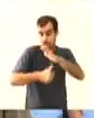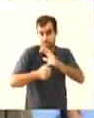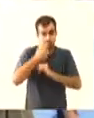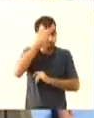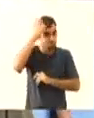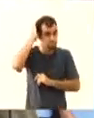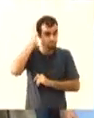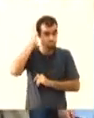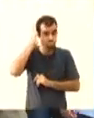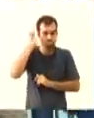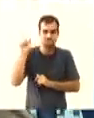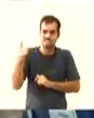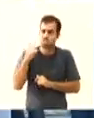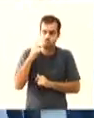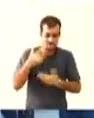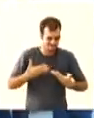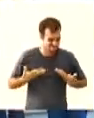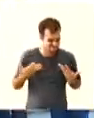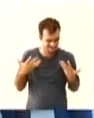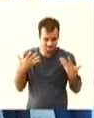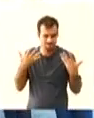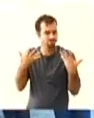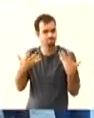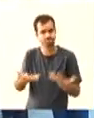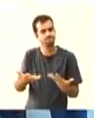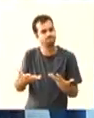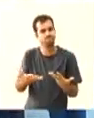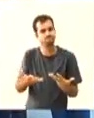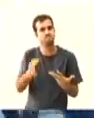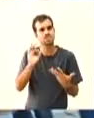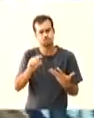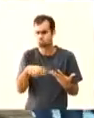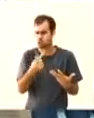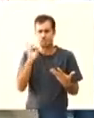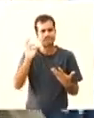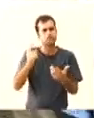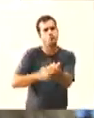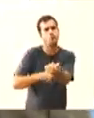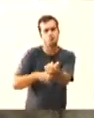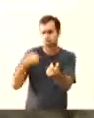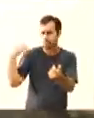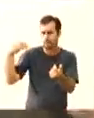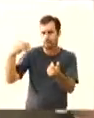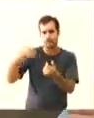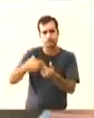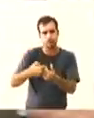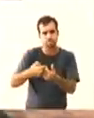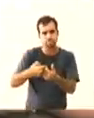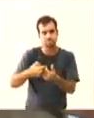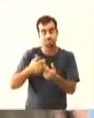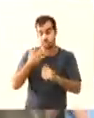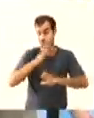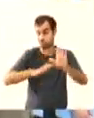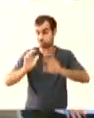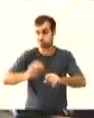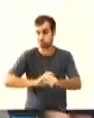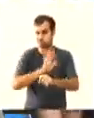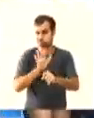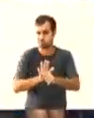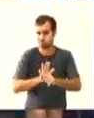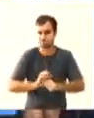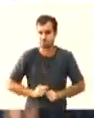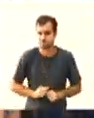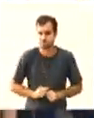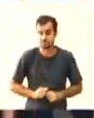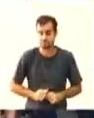Bermúdez, como un factor intrínseco a la forma en la que hemos actuado siempre y también durante el enfrentamiento a esta pandemia. En momentos donde